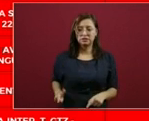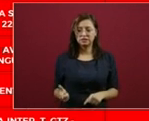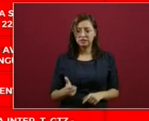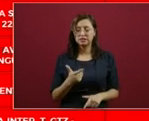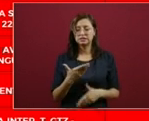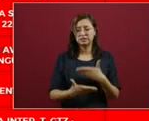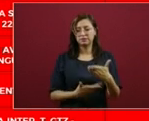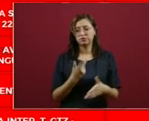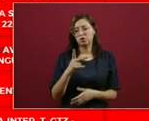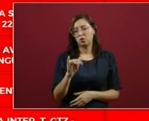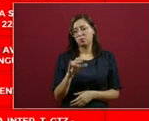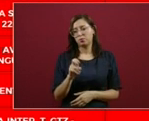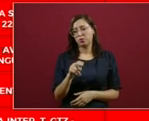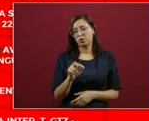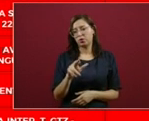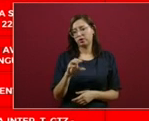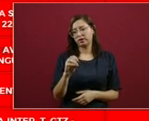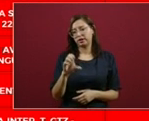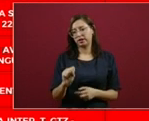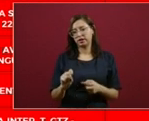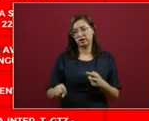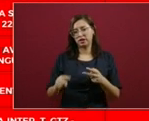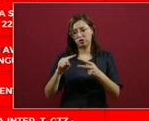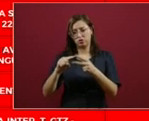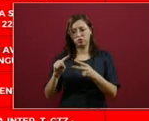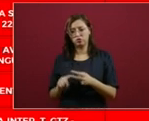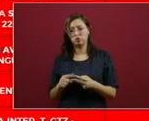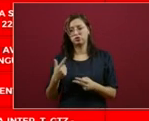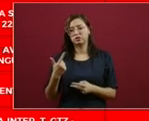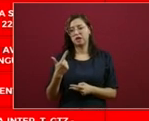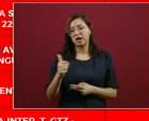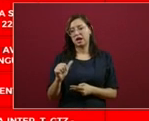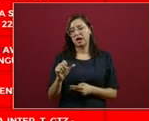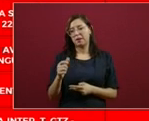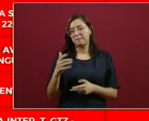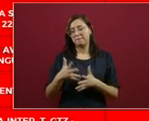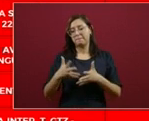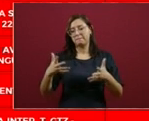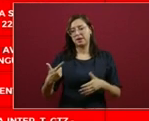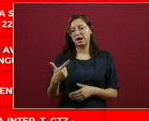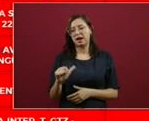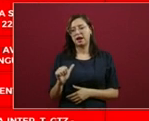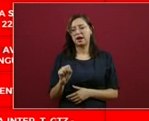servicios Pioneros, una de mega y dos de mega gasolineras, a